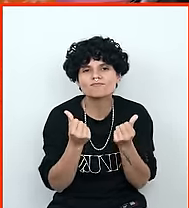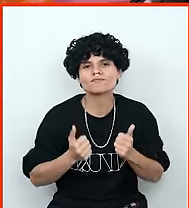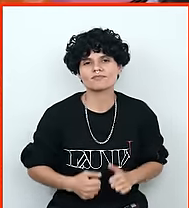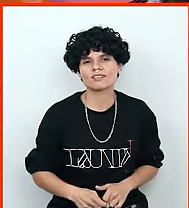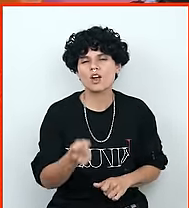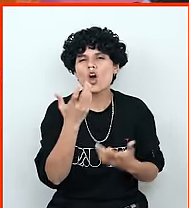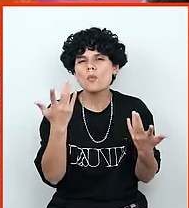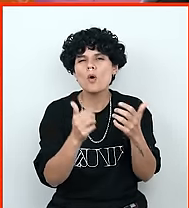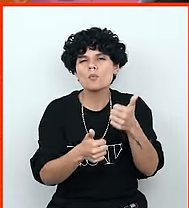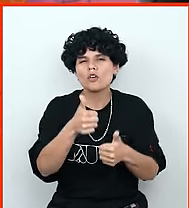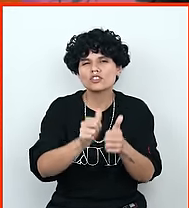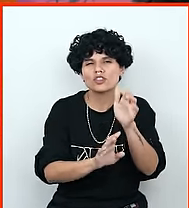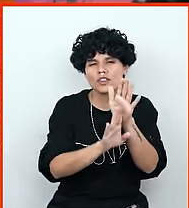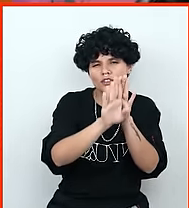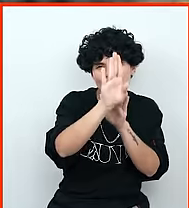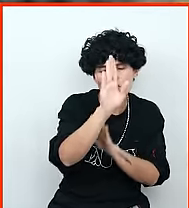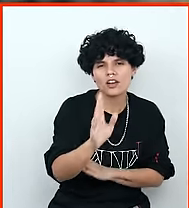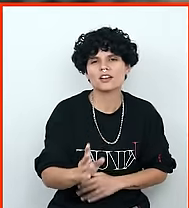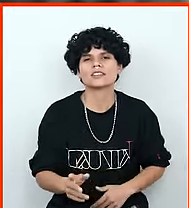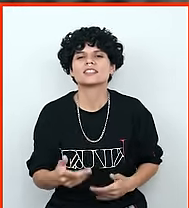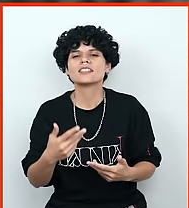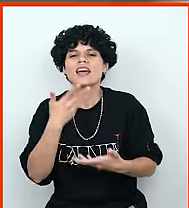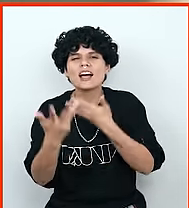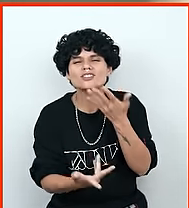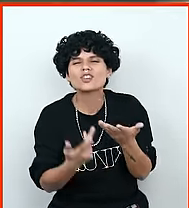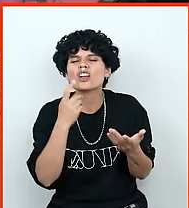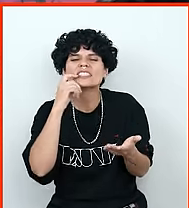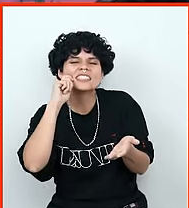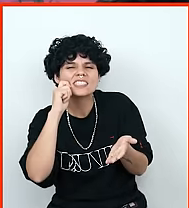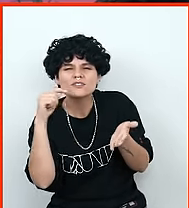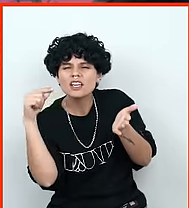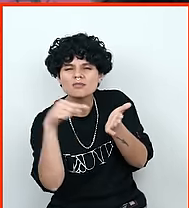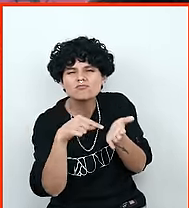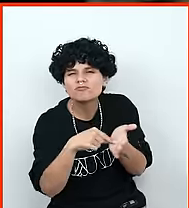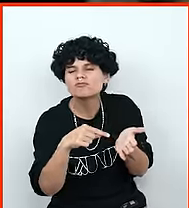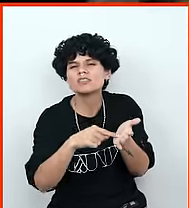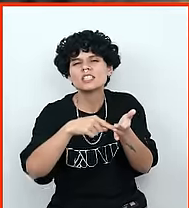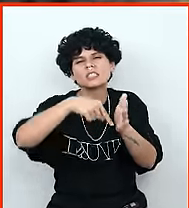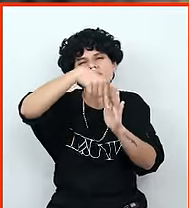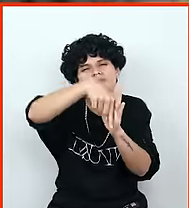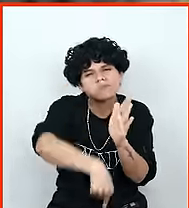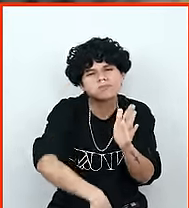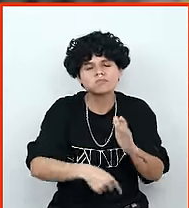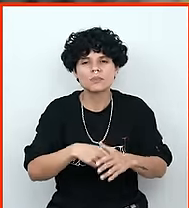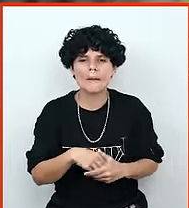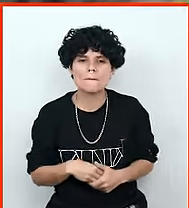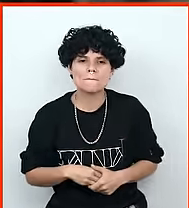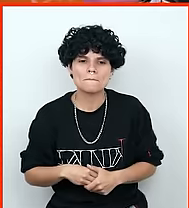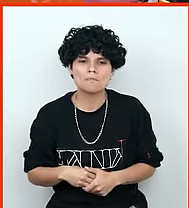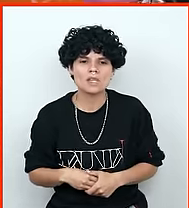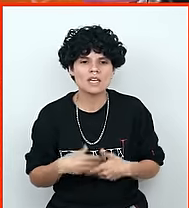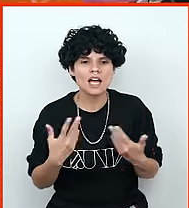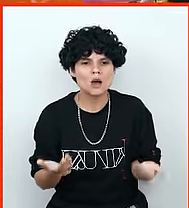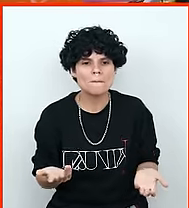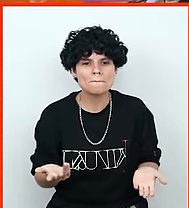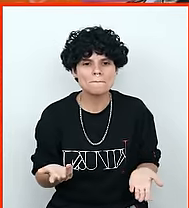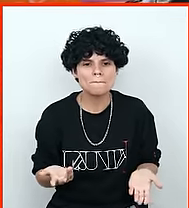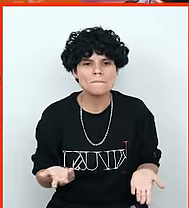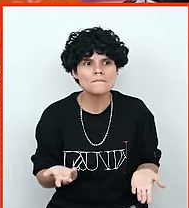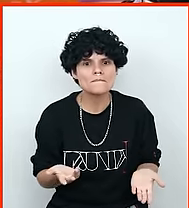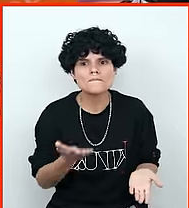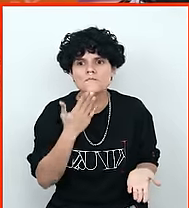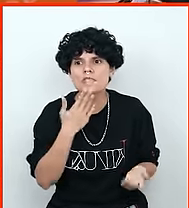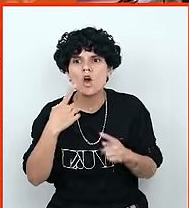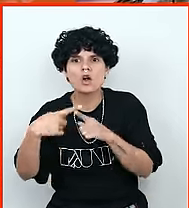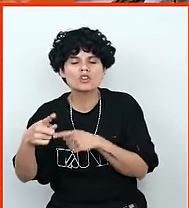desarrollo profesional que han tenido, lo que le ponen en cada canción, lo minuciosos que son para trabajar, pero que también los cabros